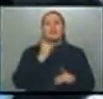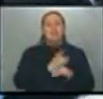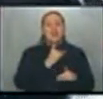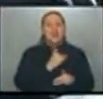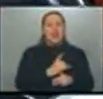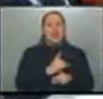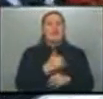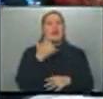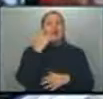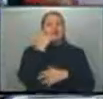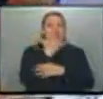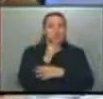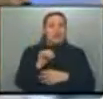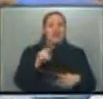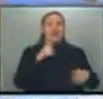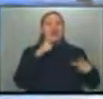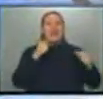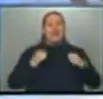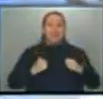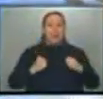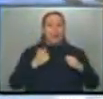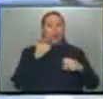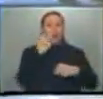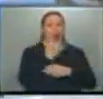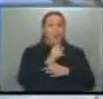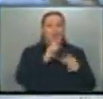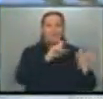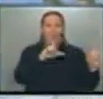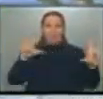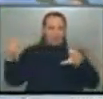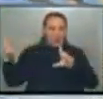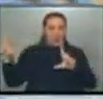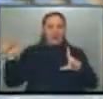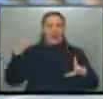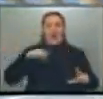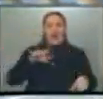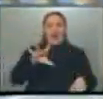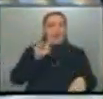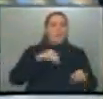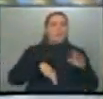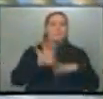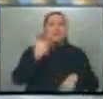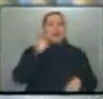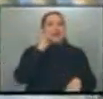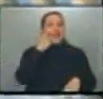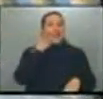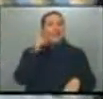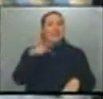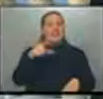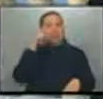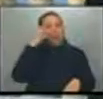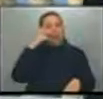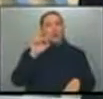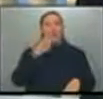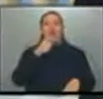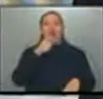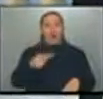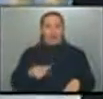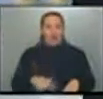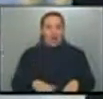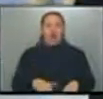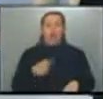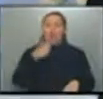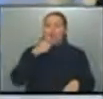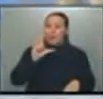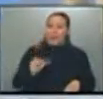cámaras toman las imágenes de la tribuna y son, por ahora, han elegido como las más lindas de la Eurocopa, las chicas de Albania. En la Copa América